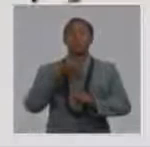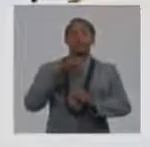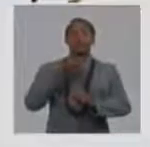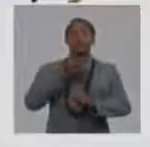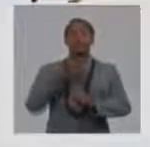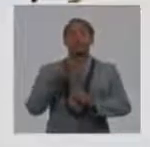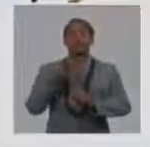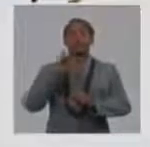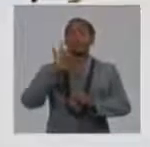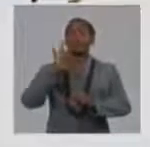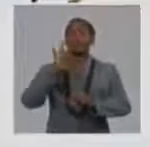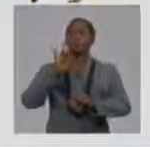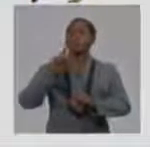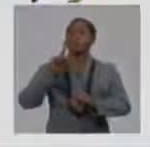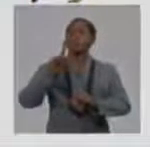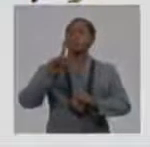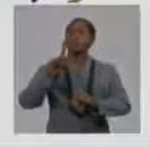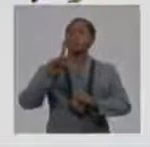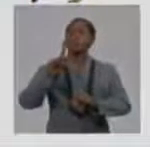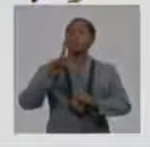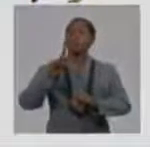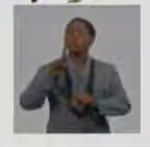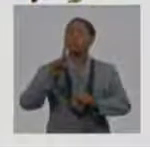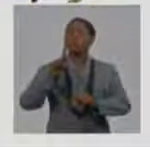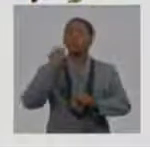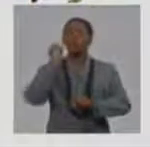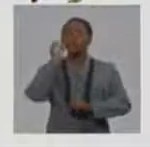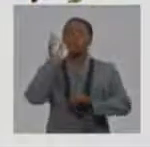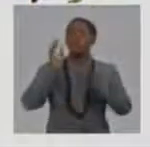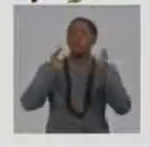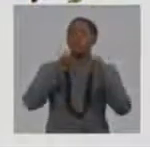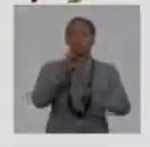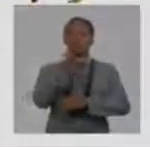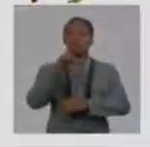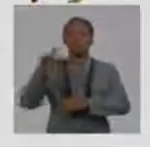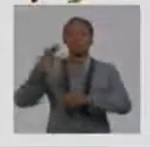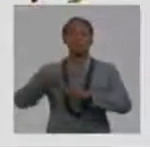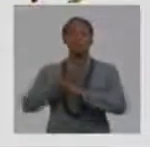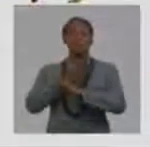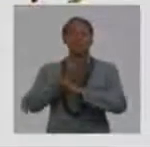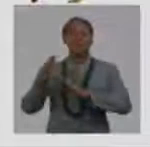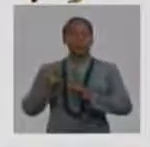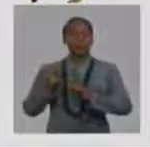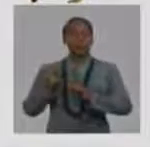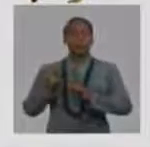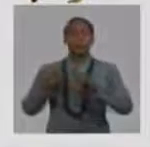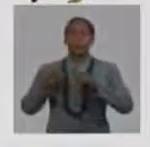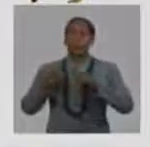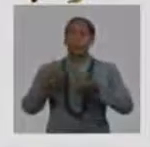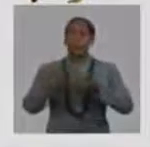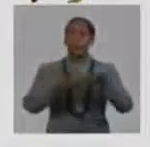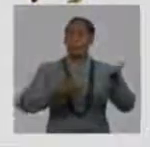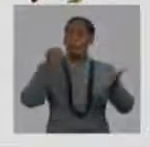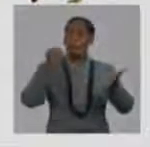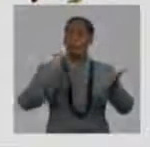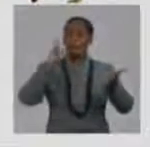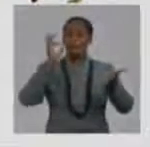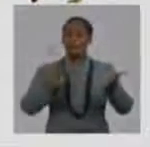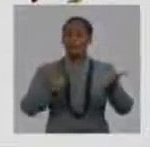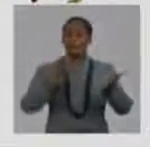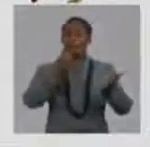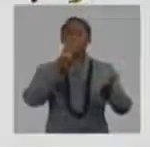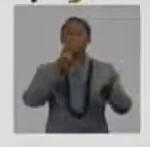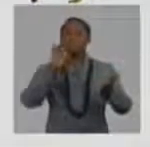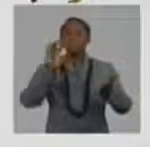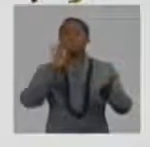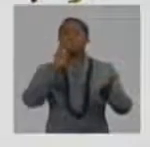81 patentes, 81 objetos de invención diferentes, porque patentes son más de 1.300, ya que cada vez que un